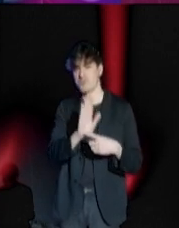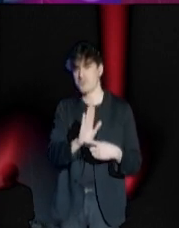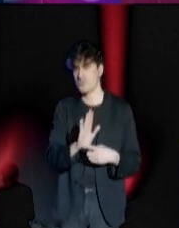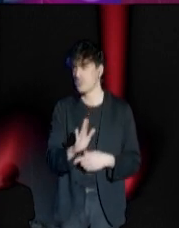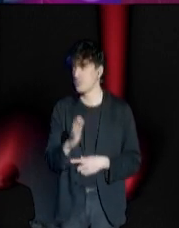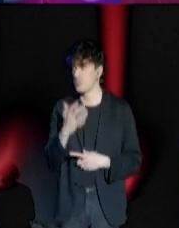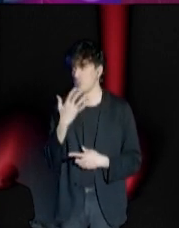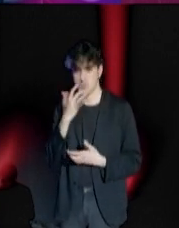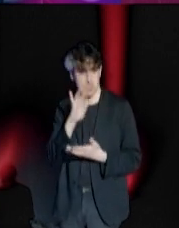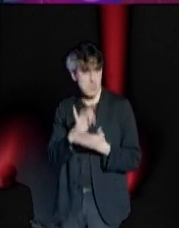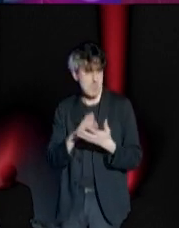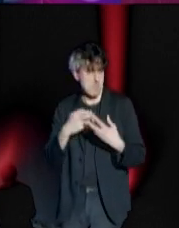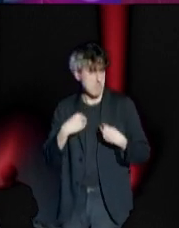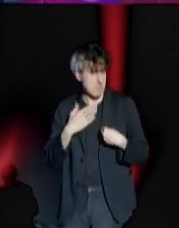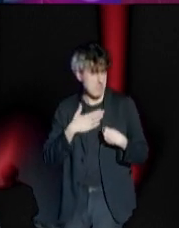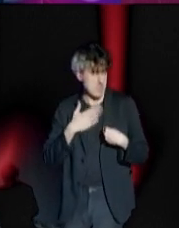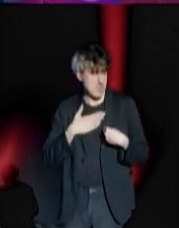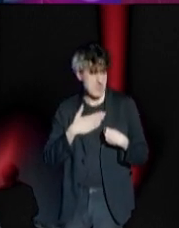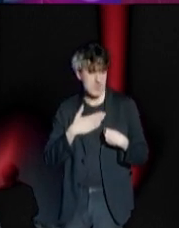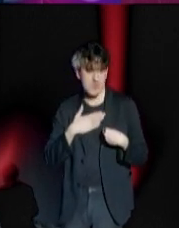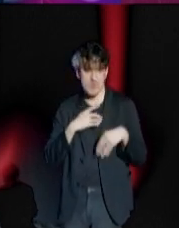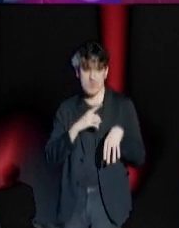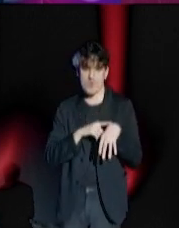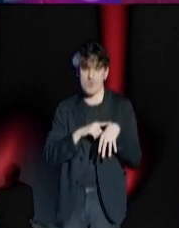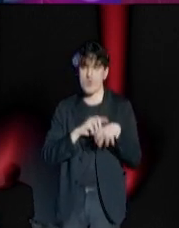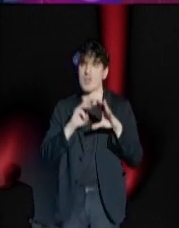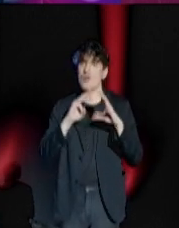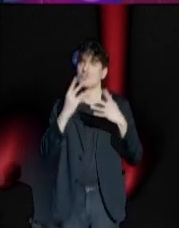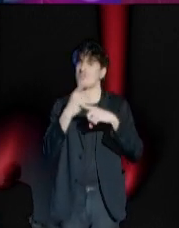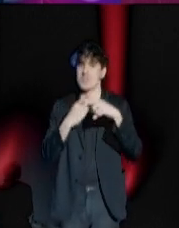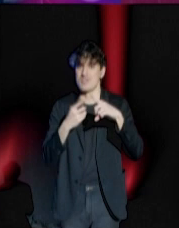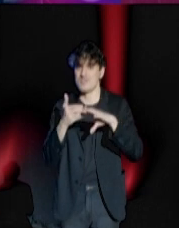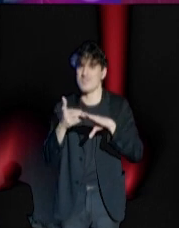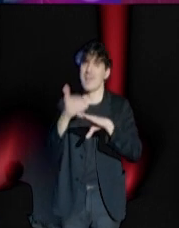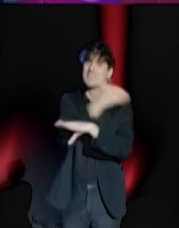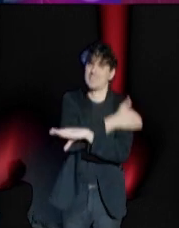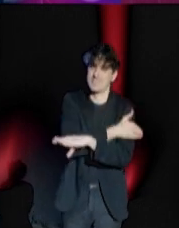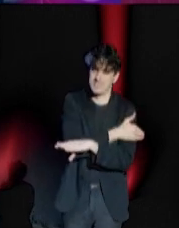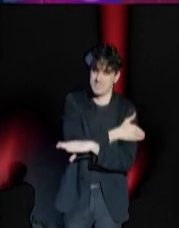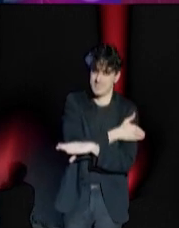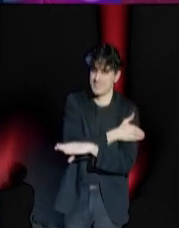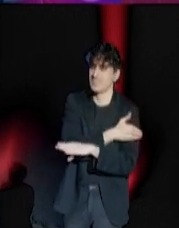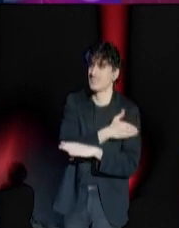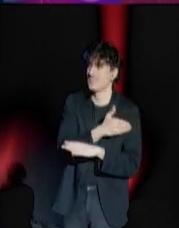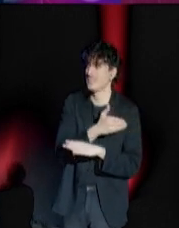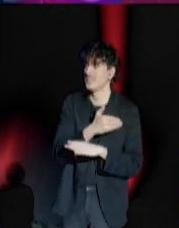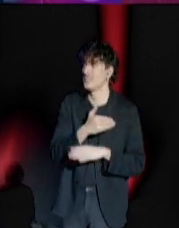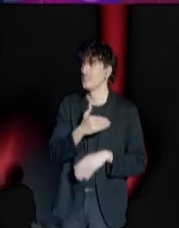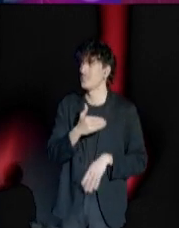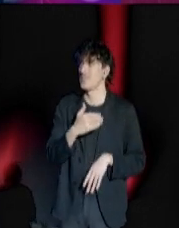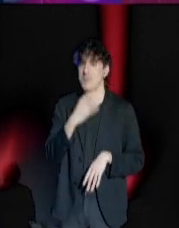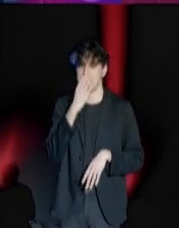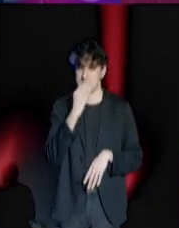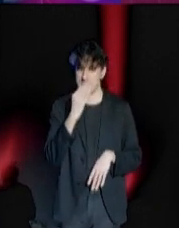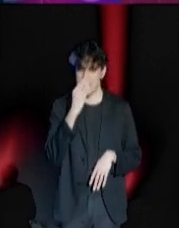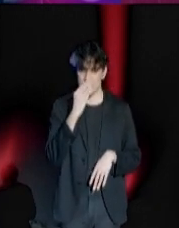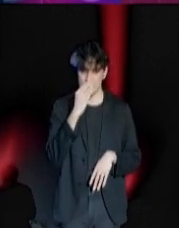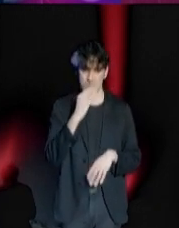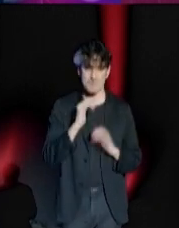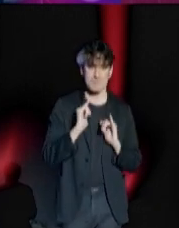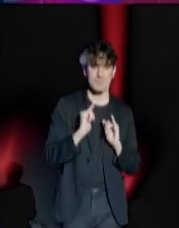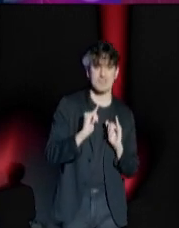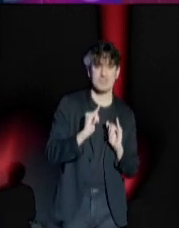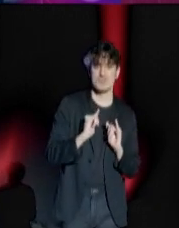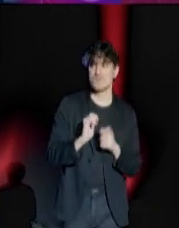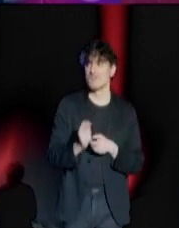vida o sea no me levanto no empiezo a las 8:30 empiezo mucho antes o a las 8 empiezo paseando dos labradores os voy a ahorrar porque estamos